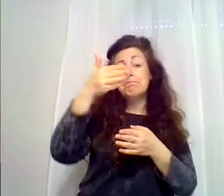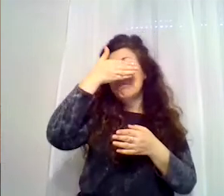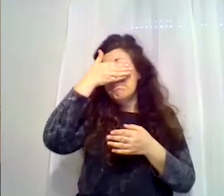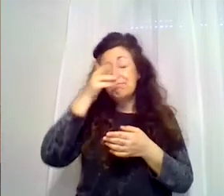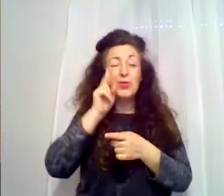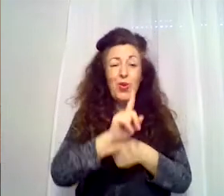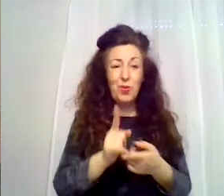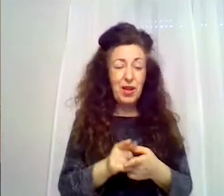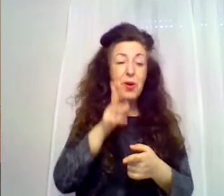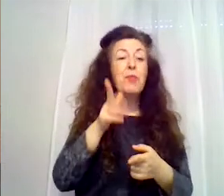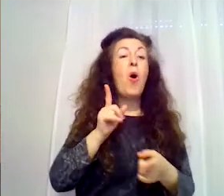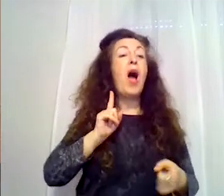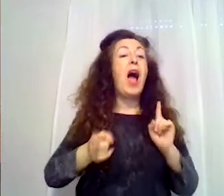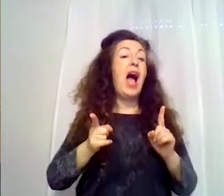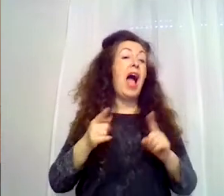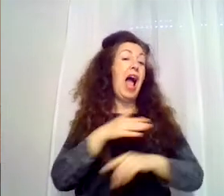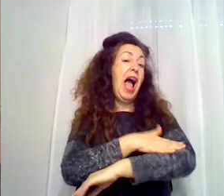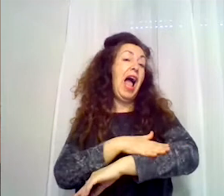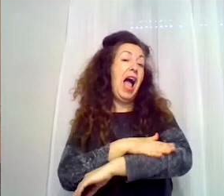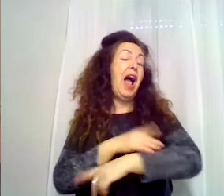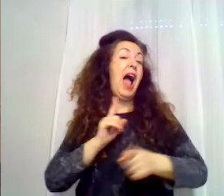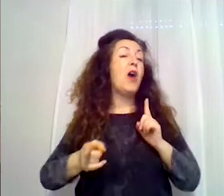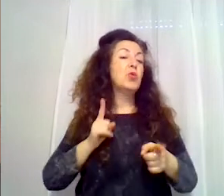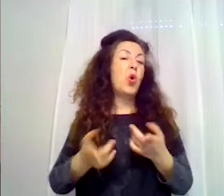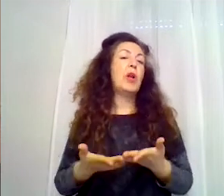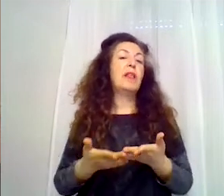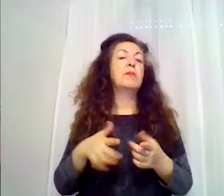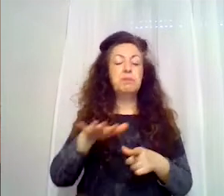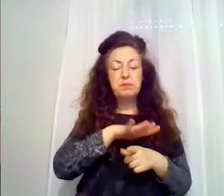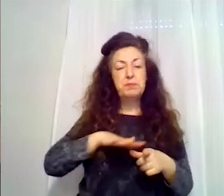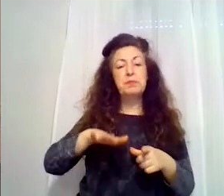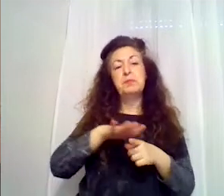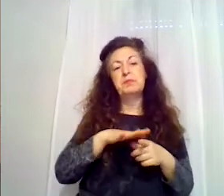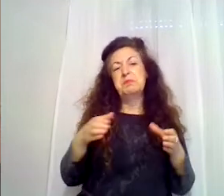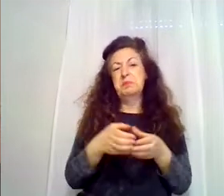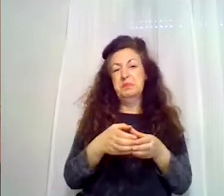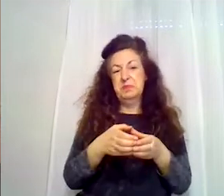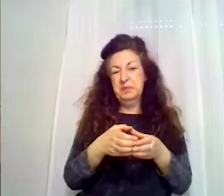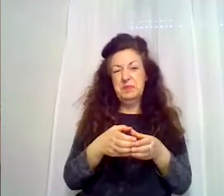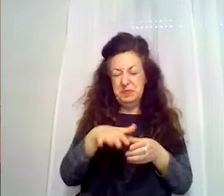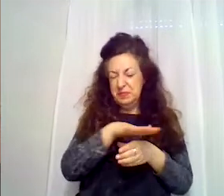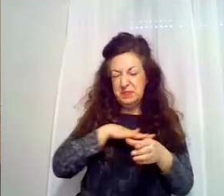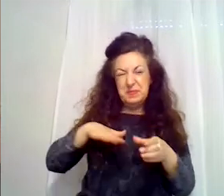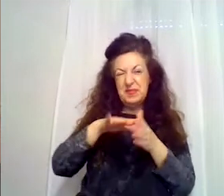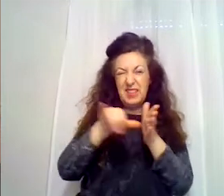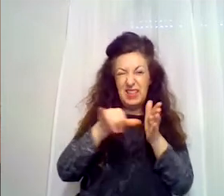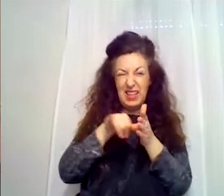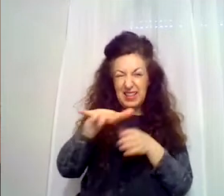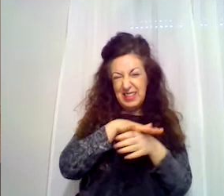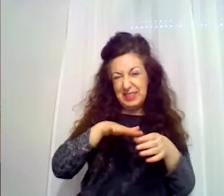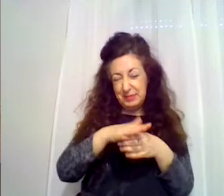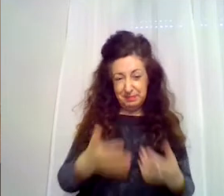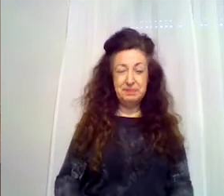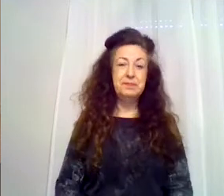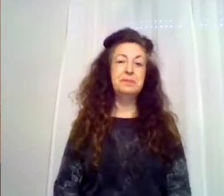hacía que sí, claro, el que cogían, evidentemente lo pasaba muy mal. Era torturado y probablemente sufría infinitamente